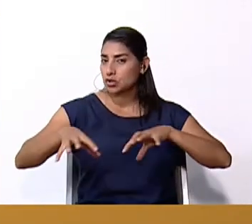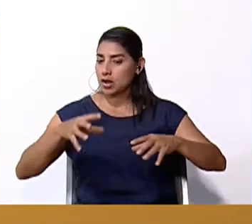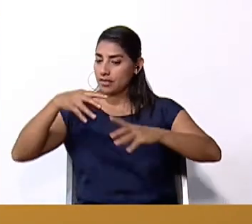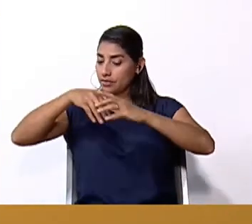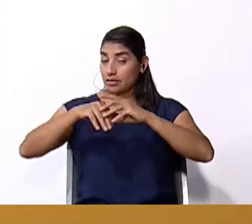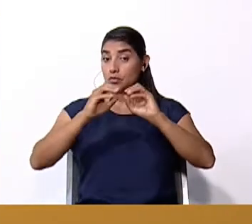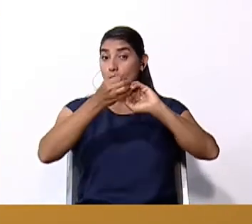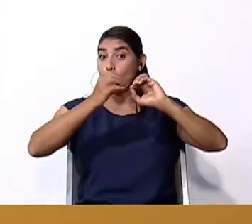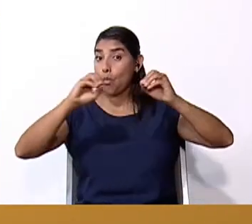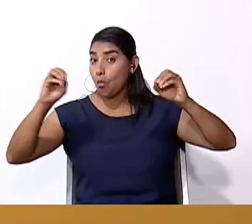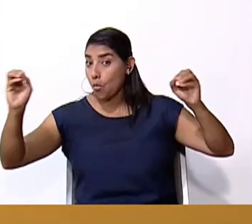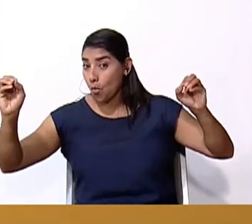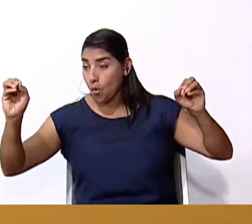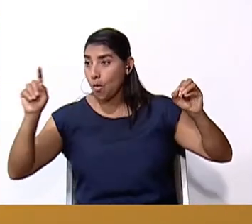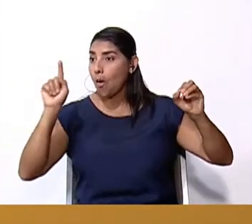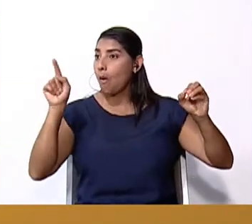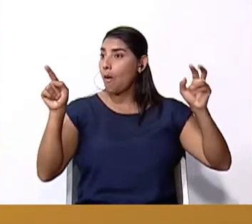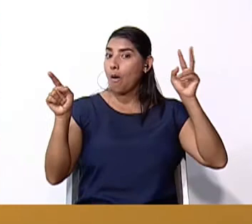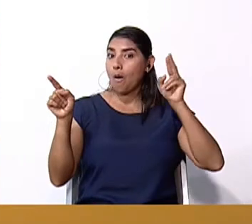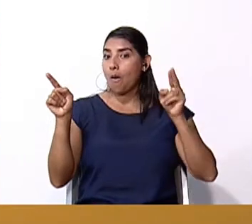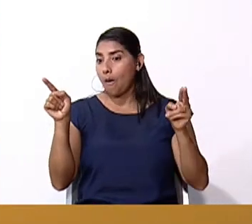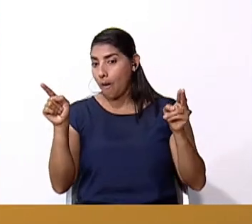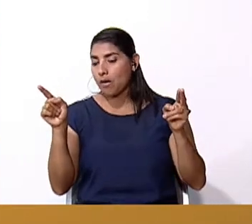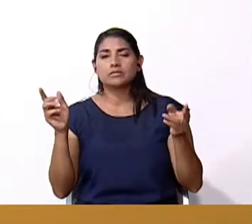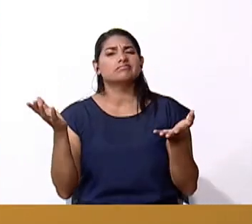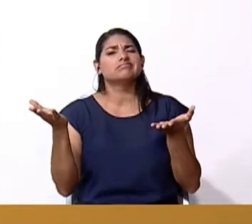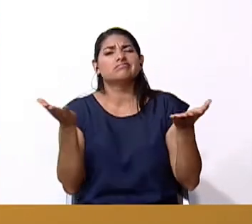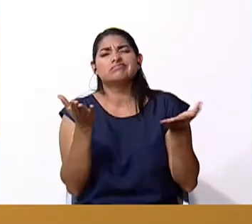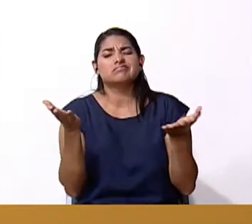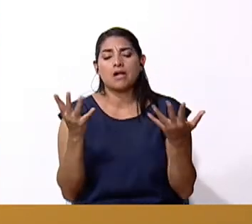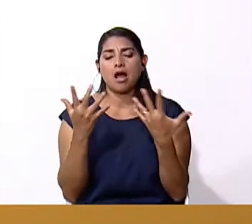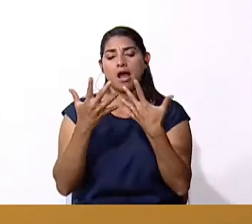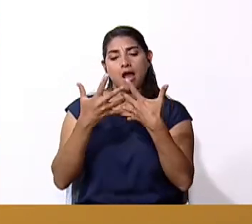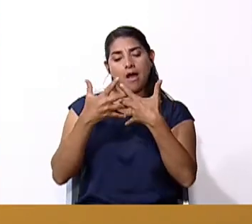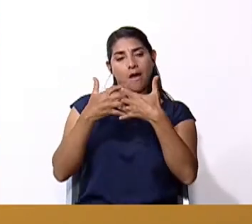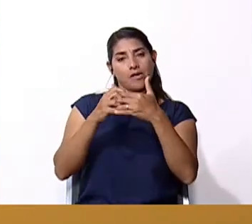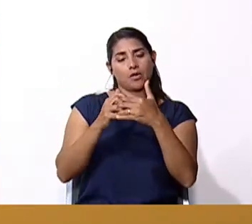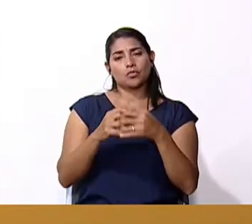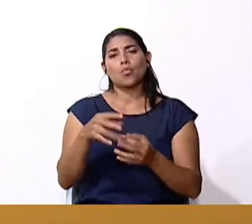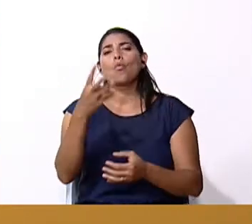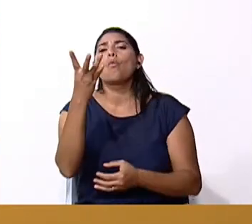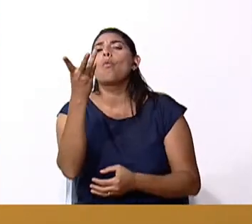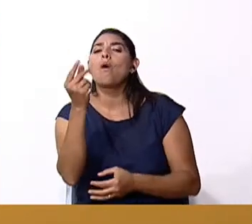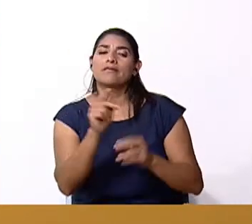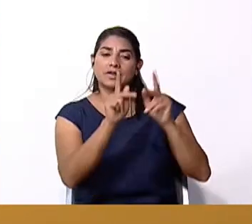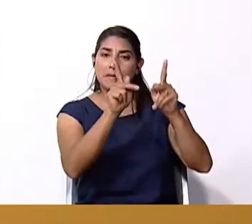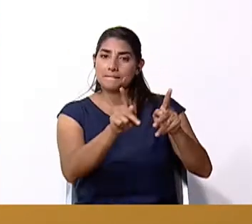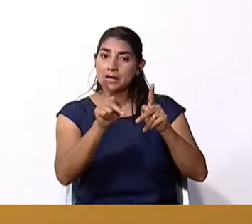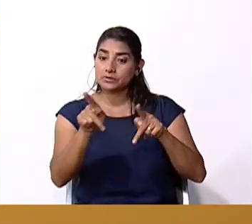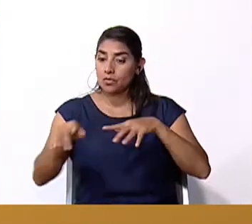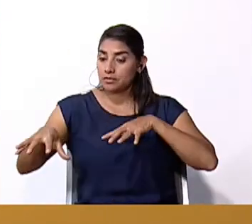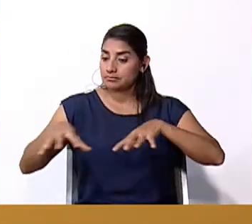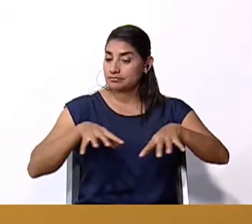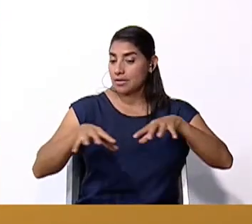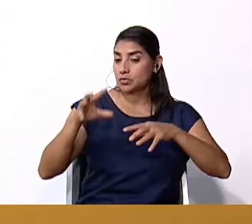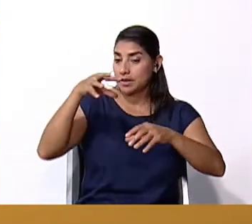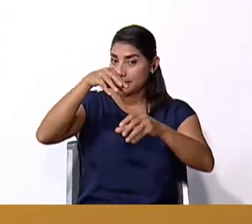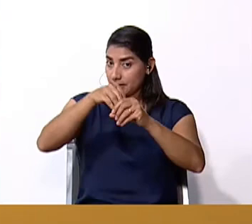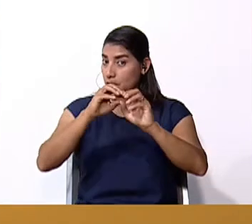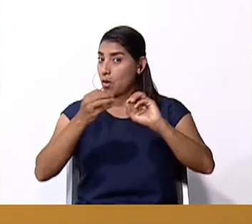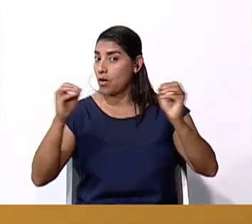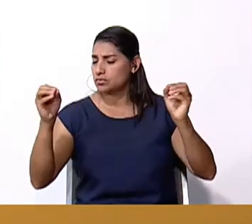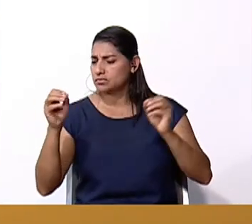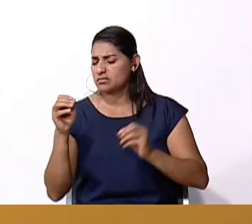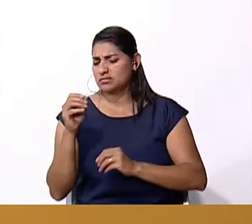de una oración se plantean de acuerdo al número de personas que realizan la acción. Ah,